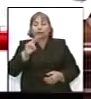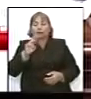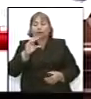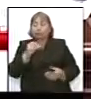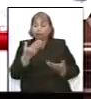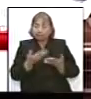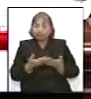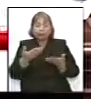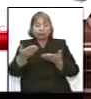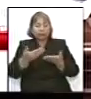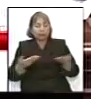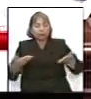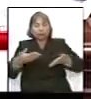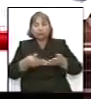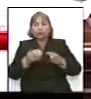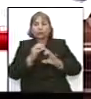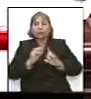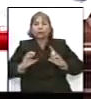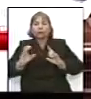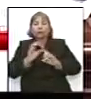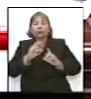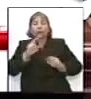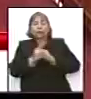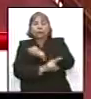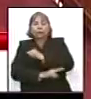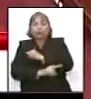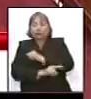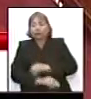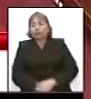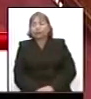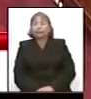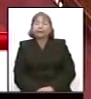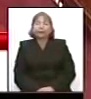bien integrante del patrimonio cultural de la nación.